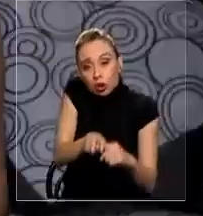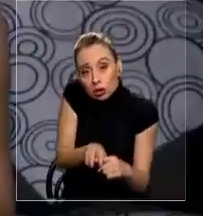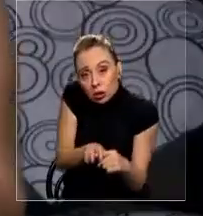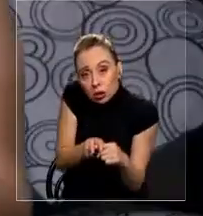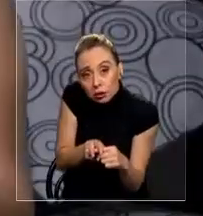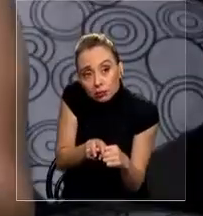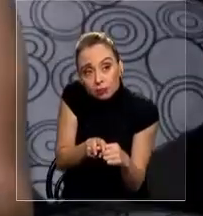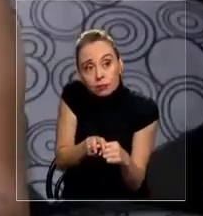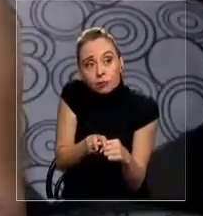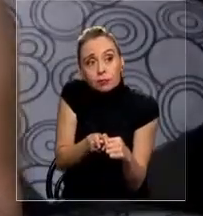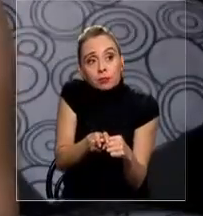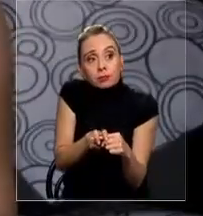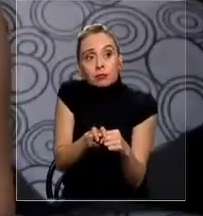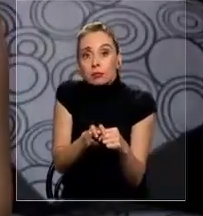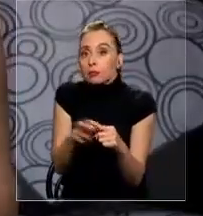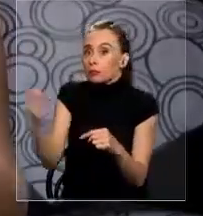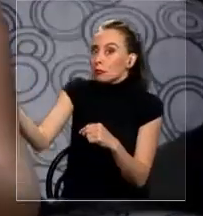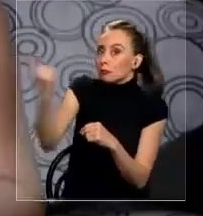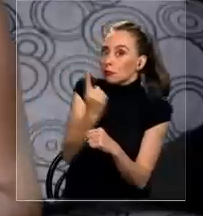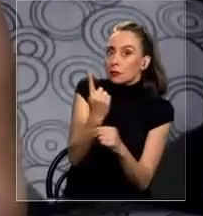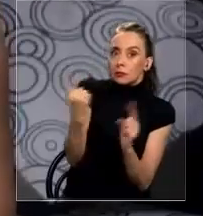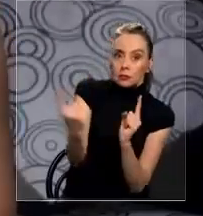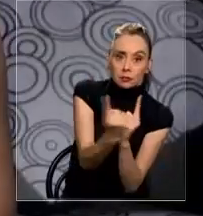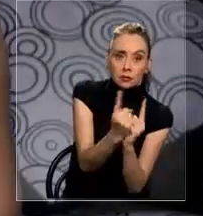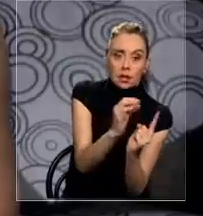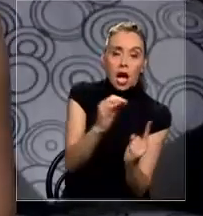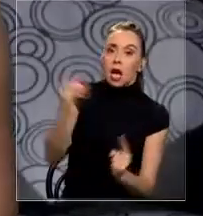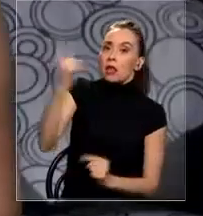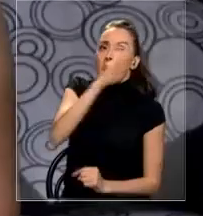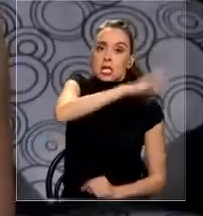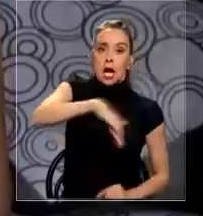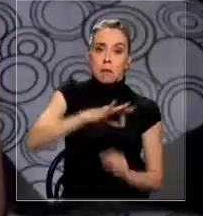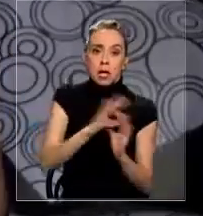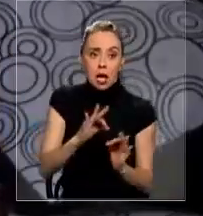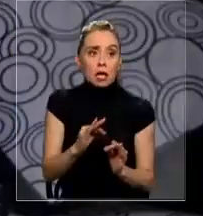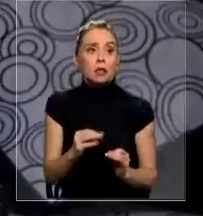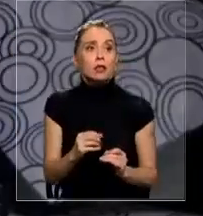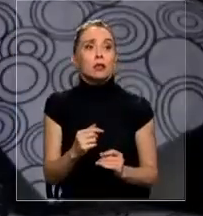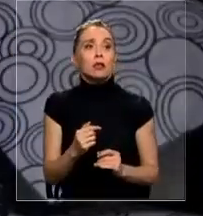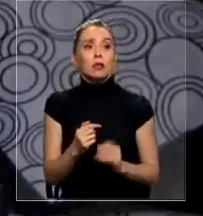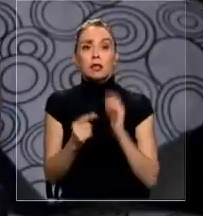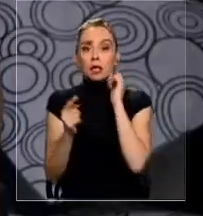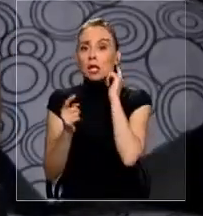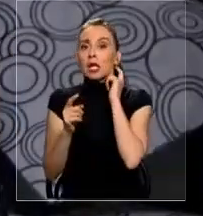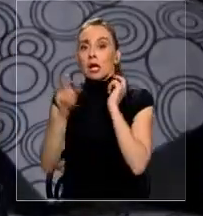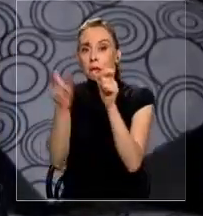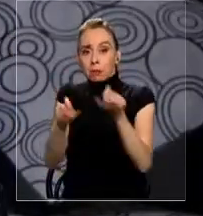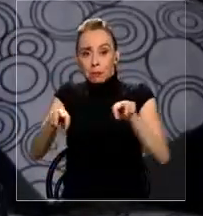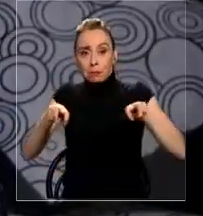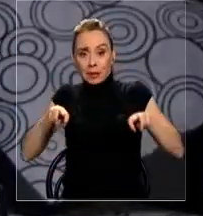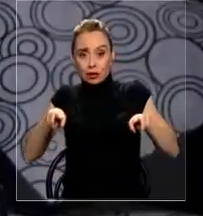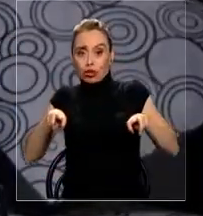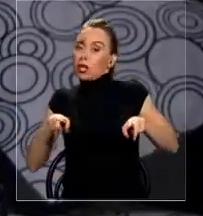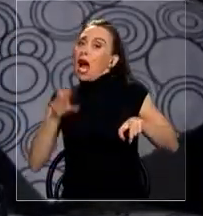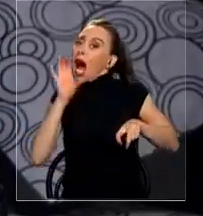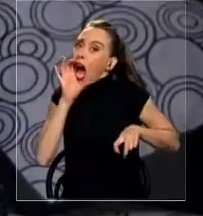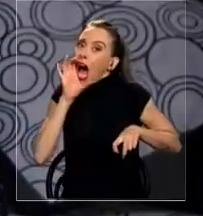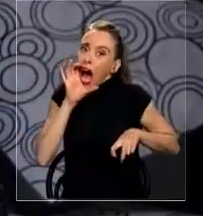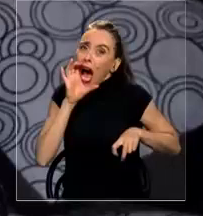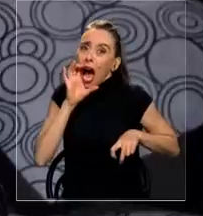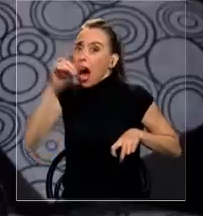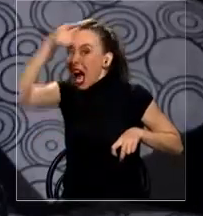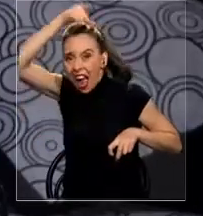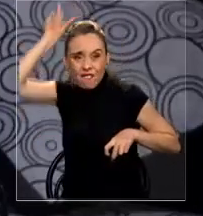silla y no pasaba nadie a llamarnos. Entonces empezaron a gritar algunos desde su asiento, los enfermos: